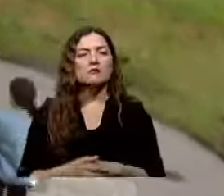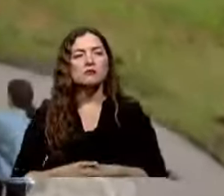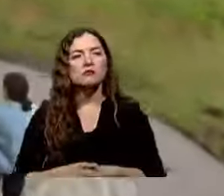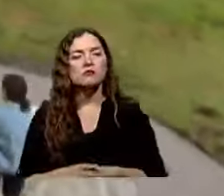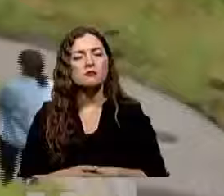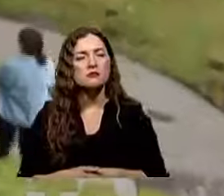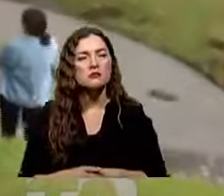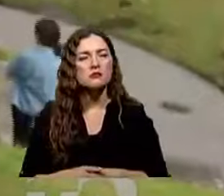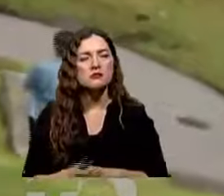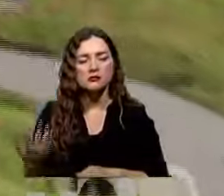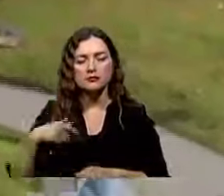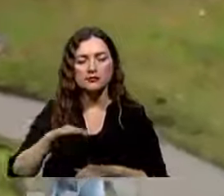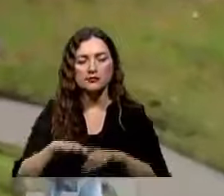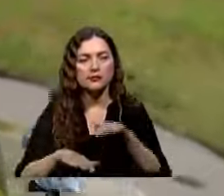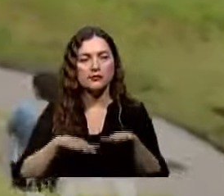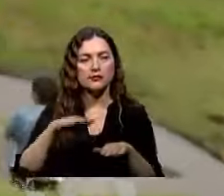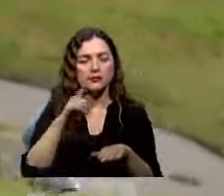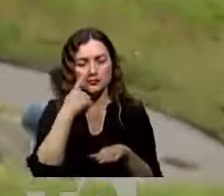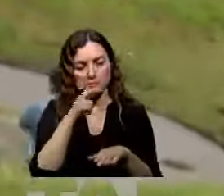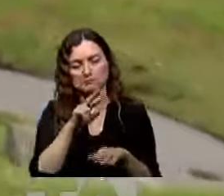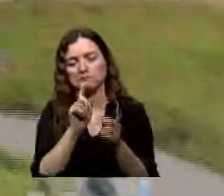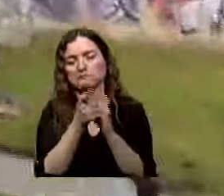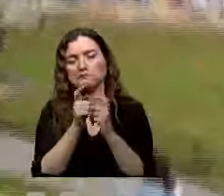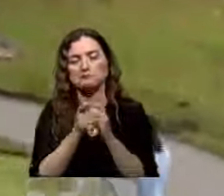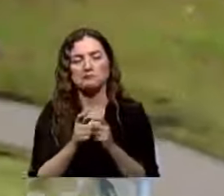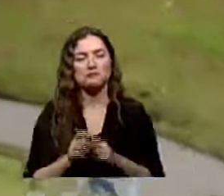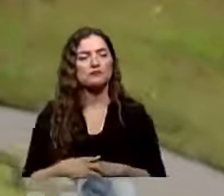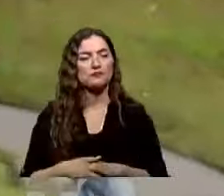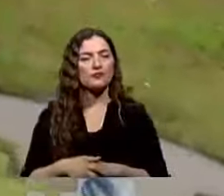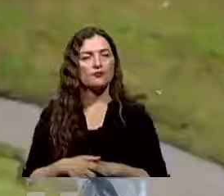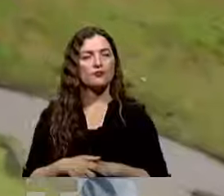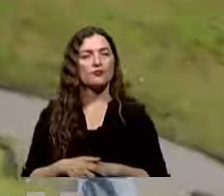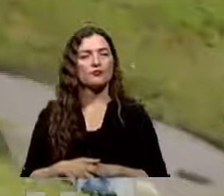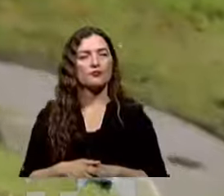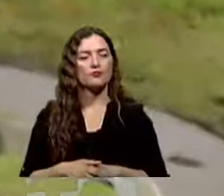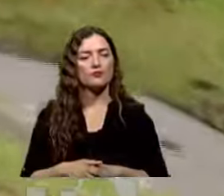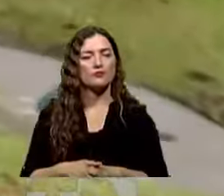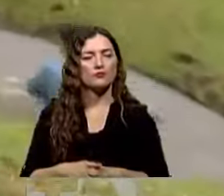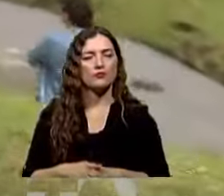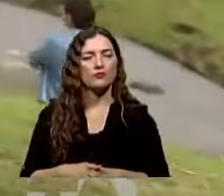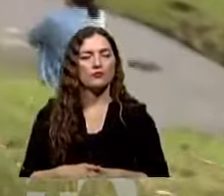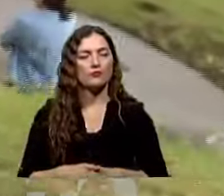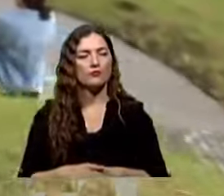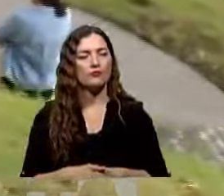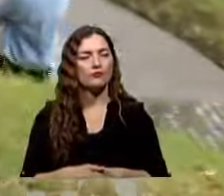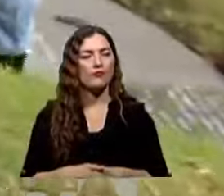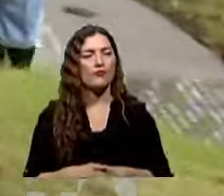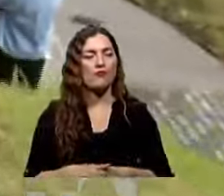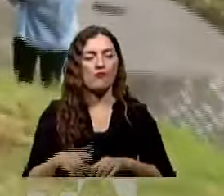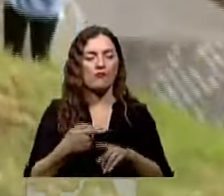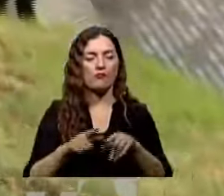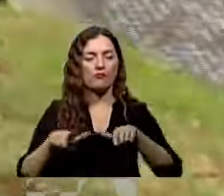ustedes observen cuáles son los cambios y la intervención que se va a realizar en este sitio. Ya hay cuadrillas desplegadas en distintos